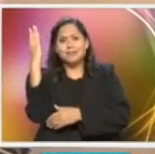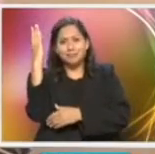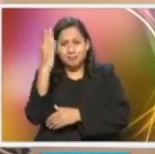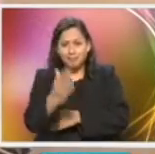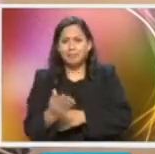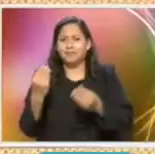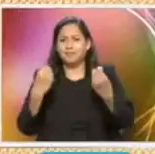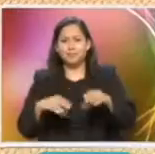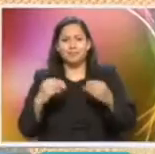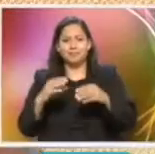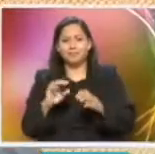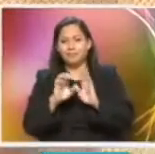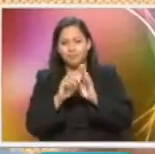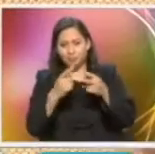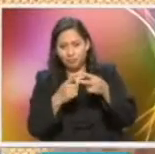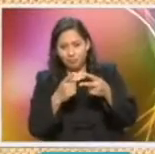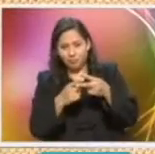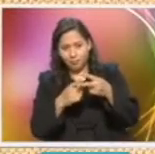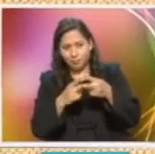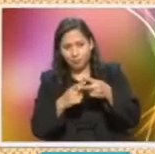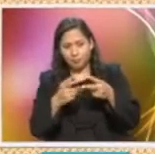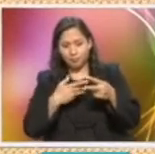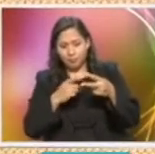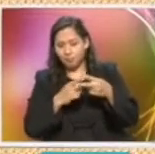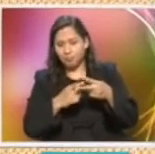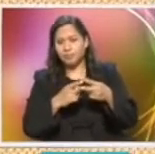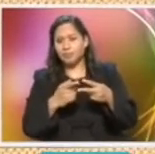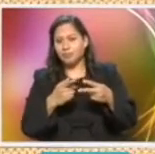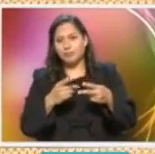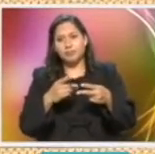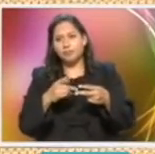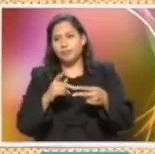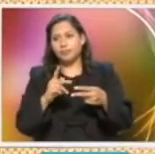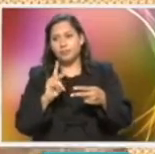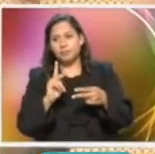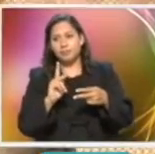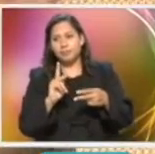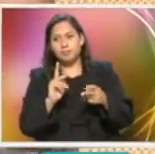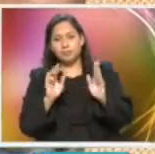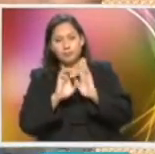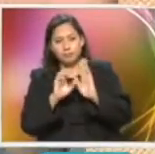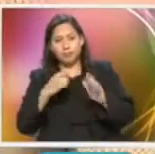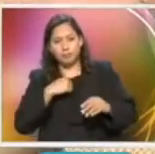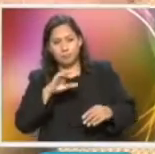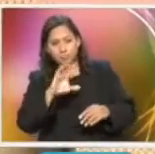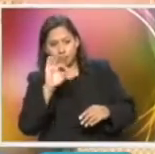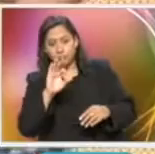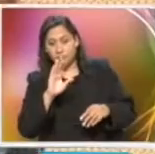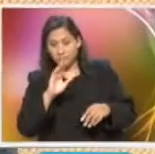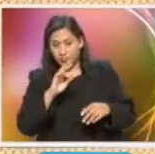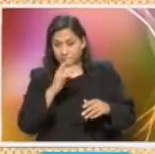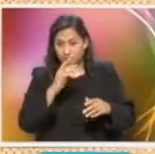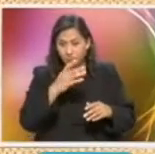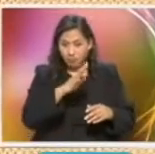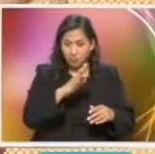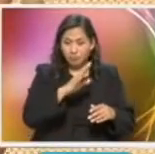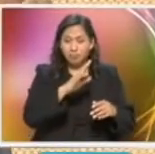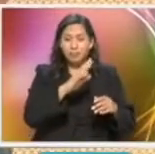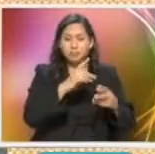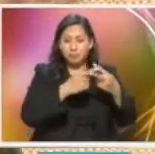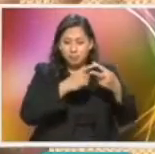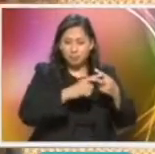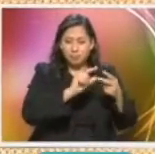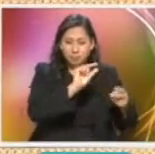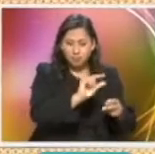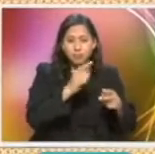menos cuáles son los estudios. Hay de todo, ¿verdad? Sí. Hay muchos estudios. Pero digamos, yo encontré entre el más bajo y el más alto promedio